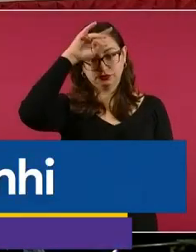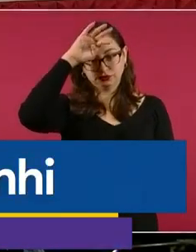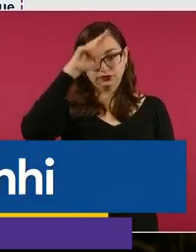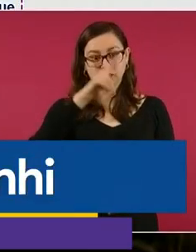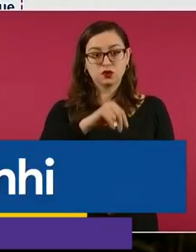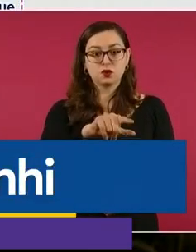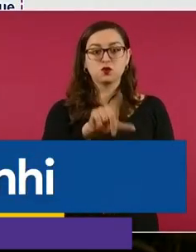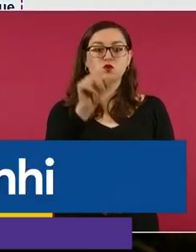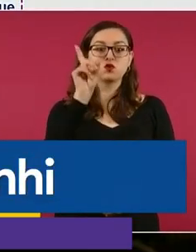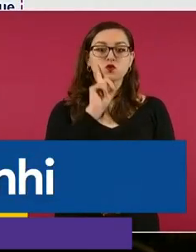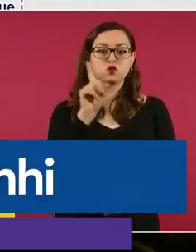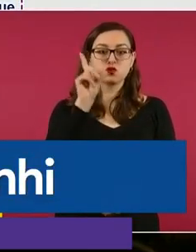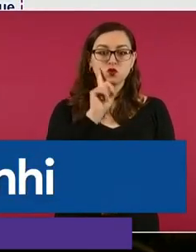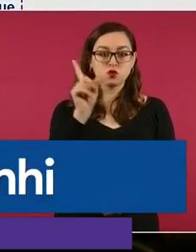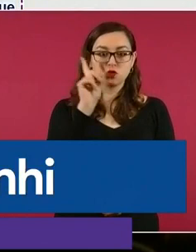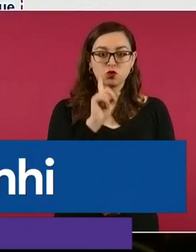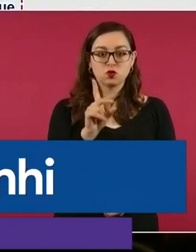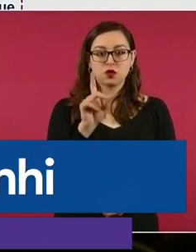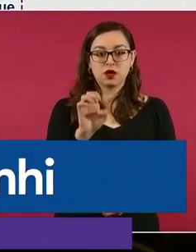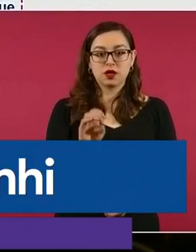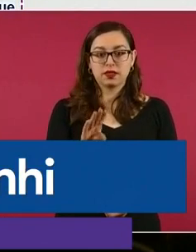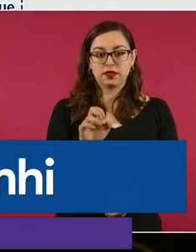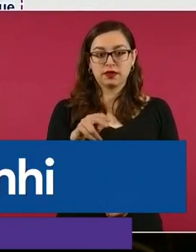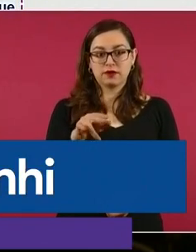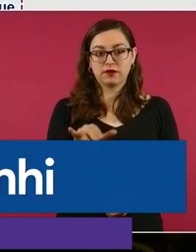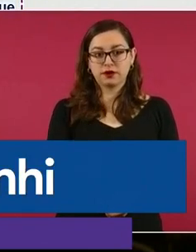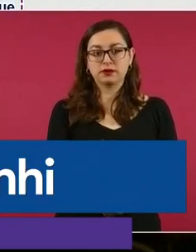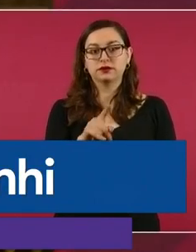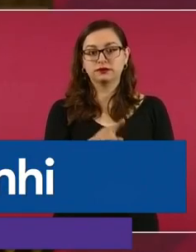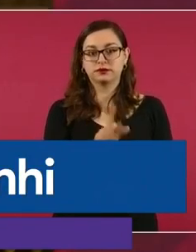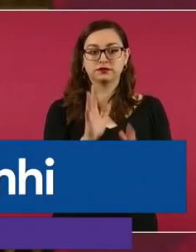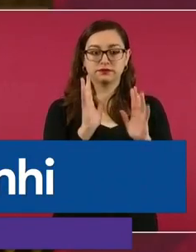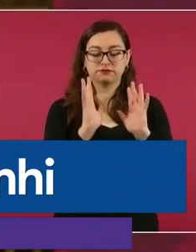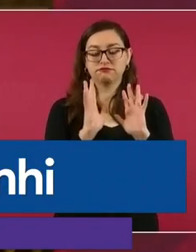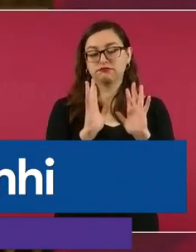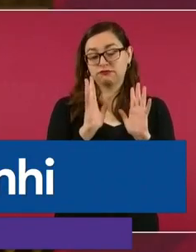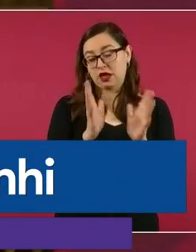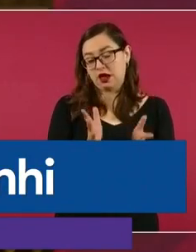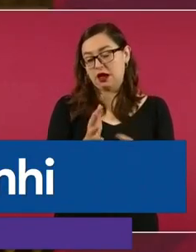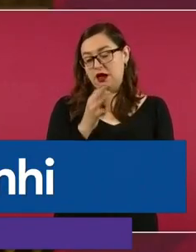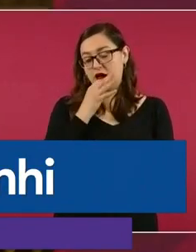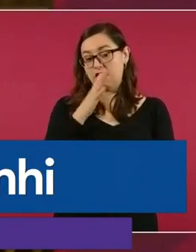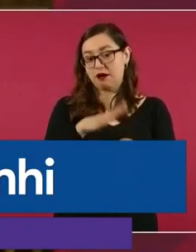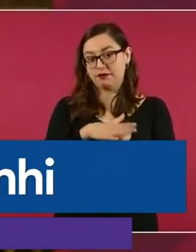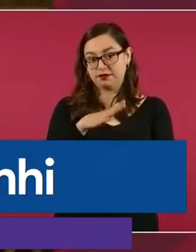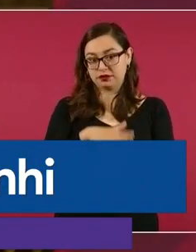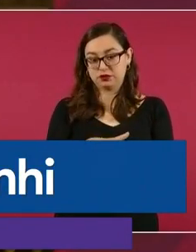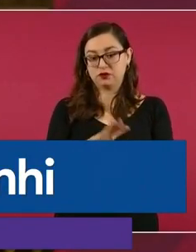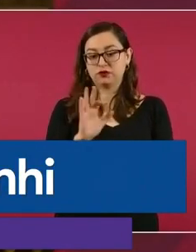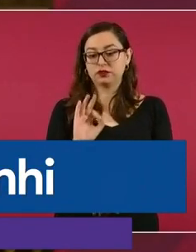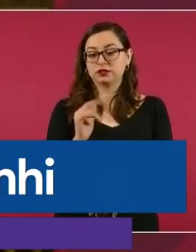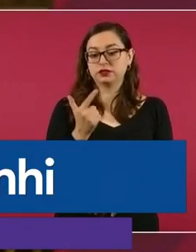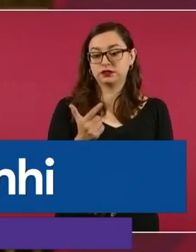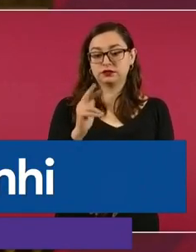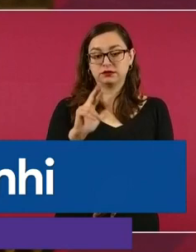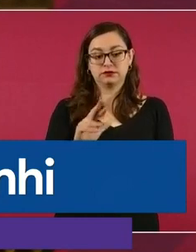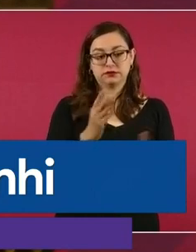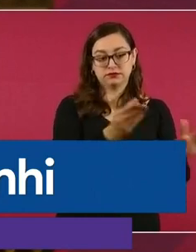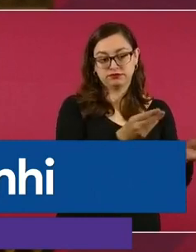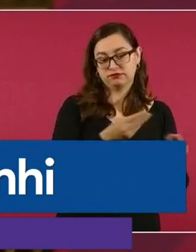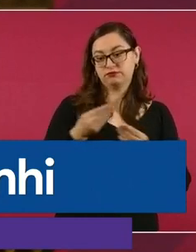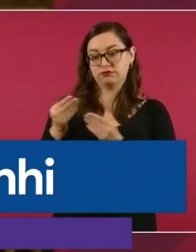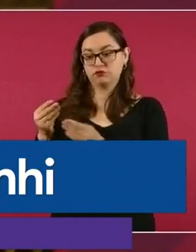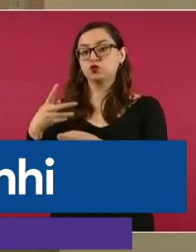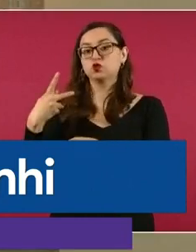devani Escobar basalúa está en pleno control de la fiscalía general de la república en la conferencia matutina